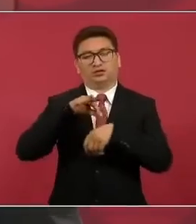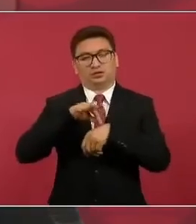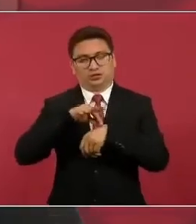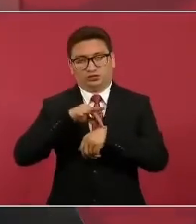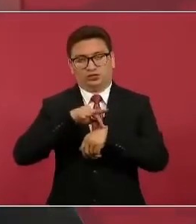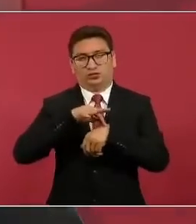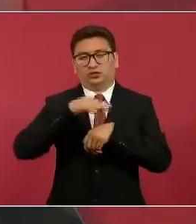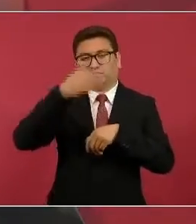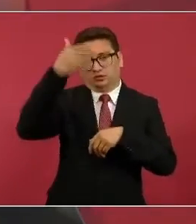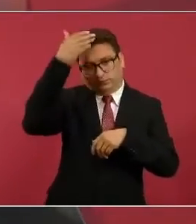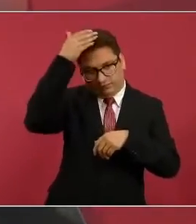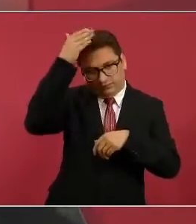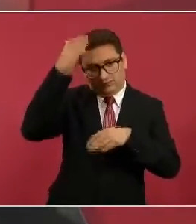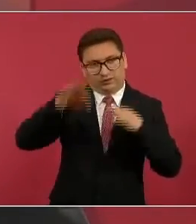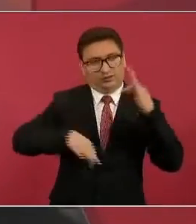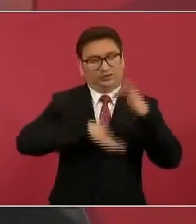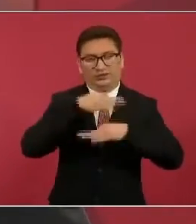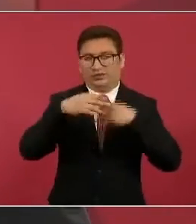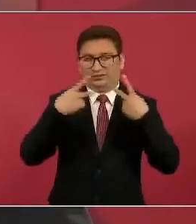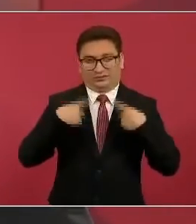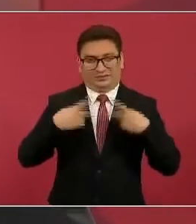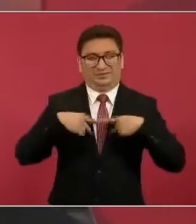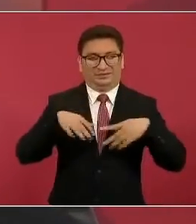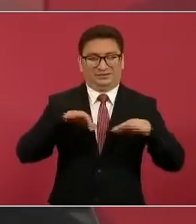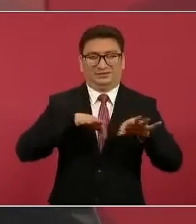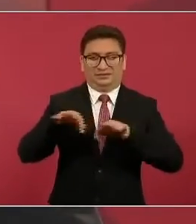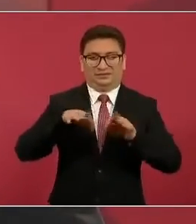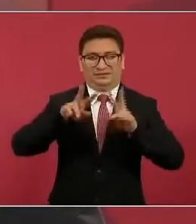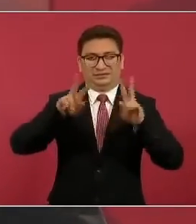los trabajadores del sector salud,